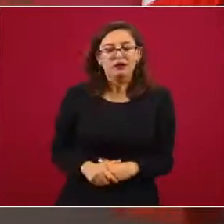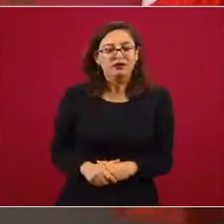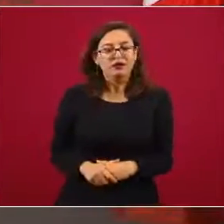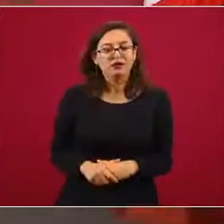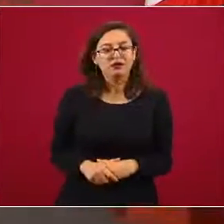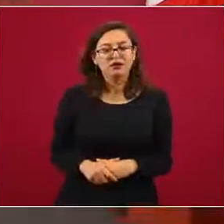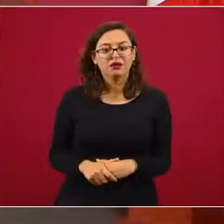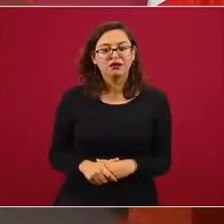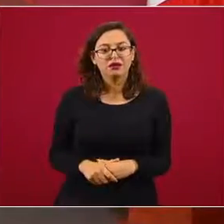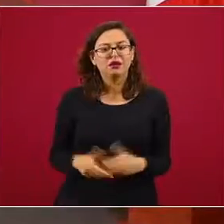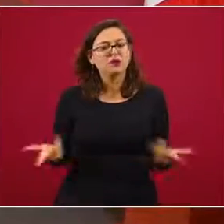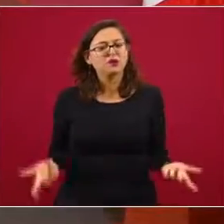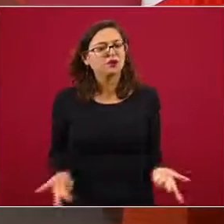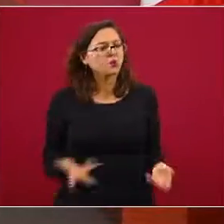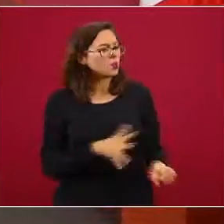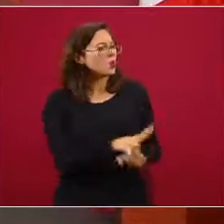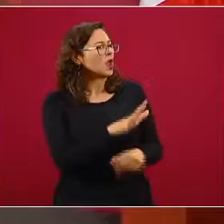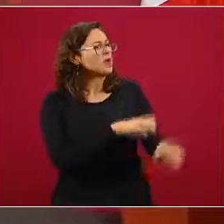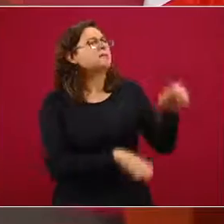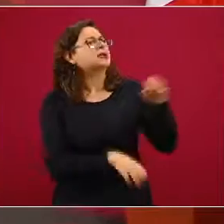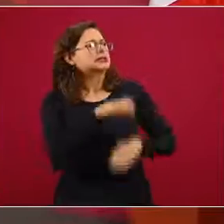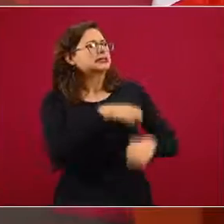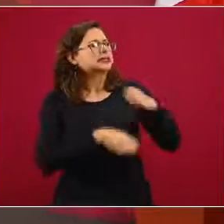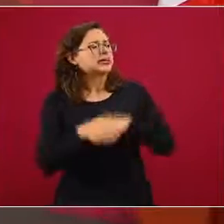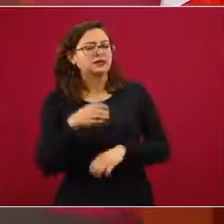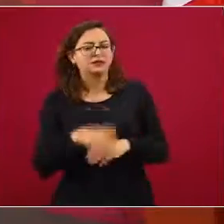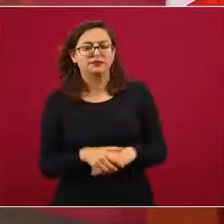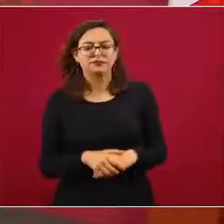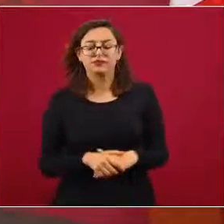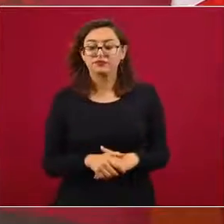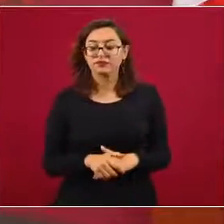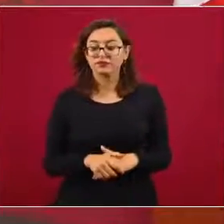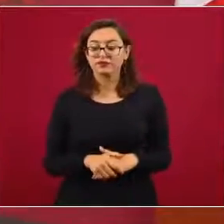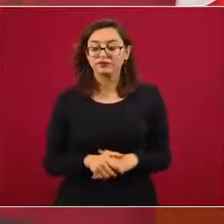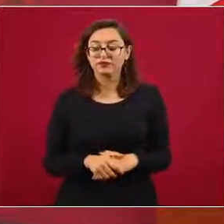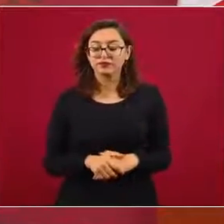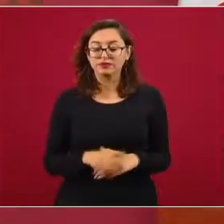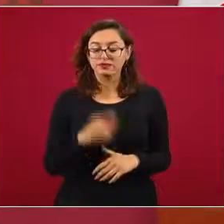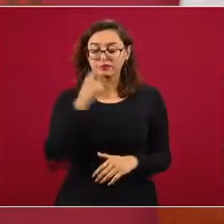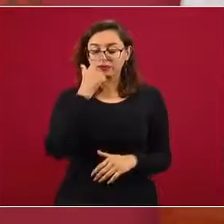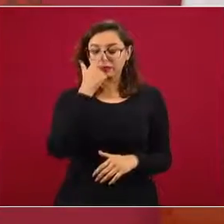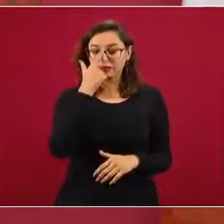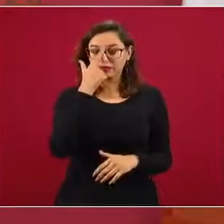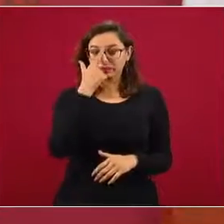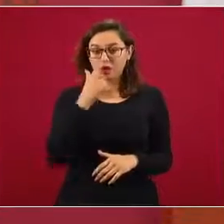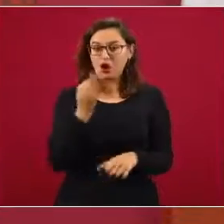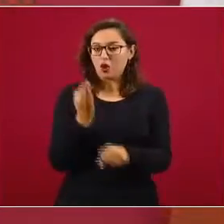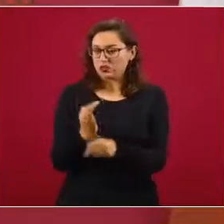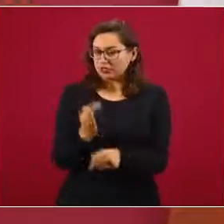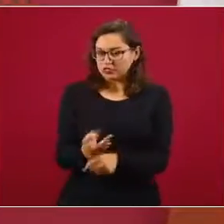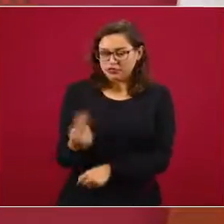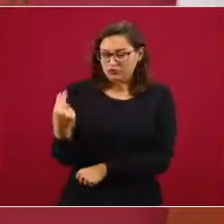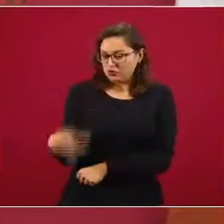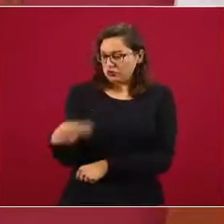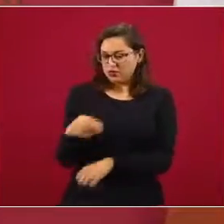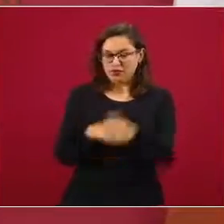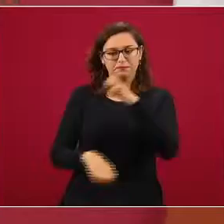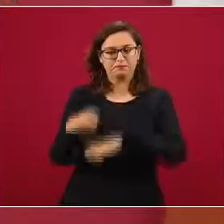Pero ¿cuál es la empresa, presidente? No voy a darla a conocer ahora,